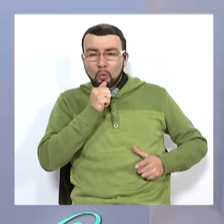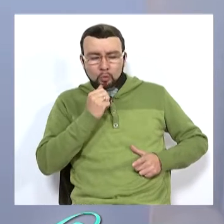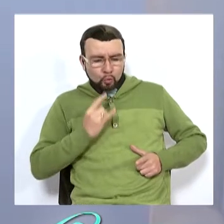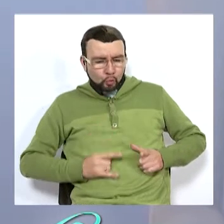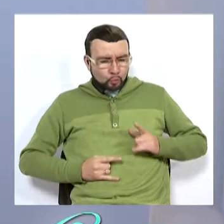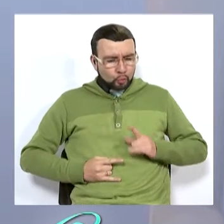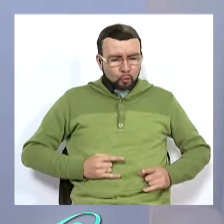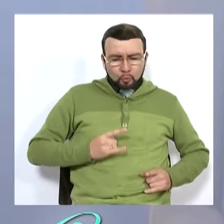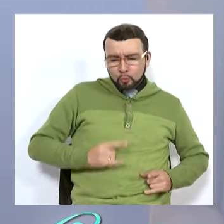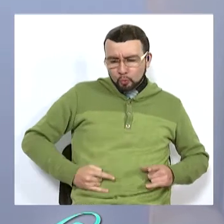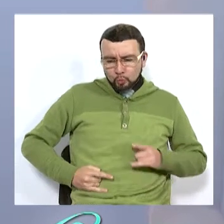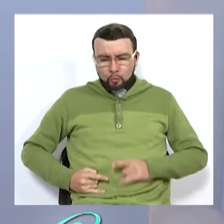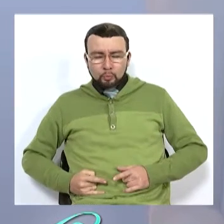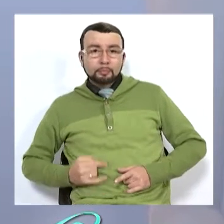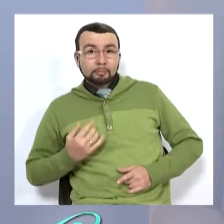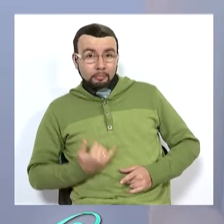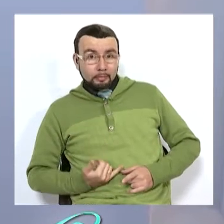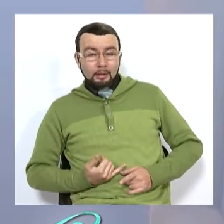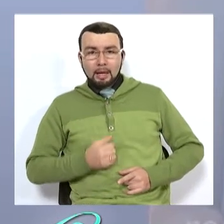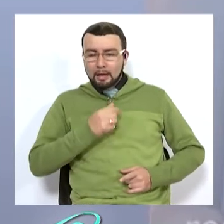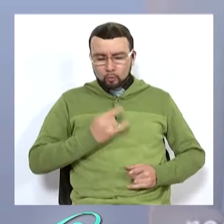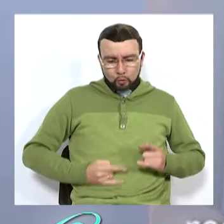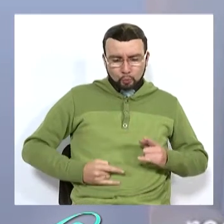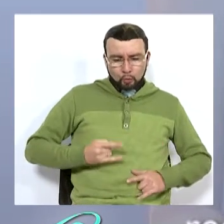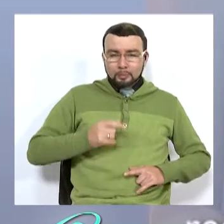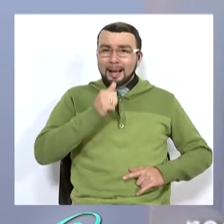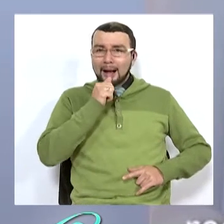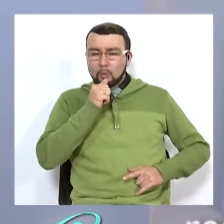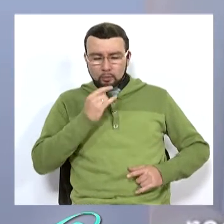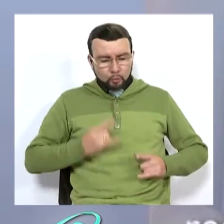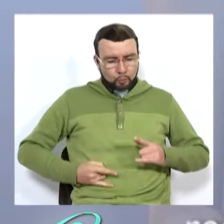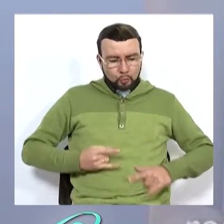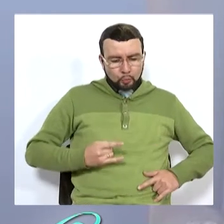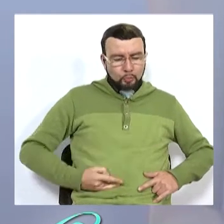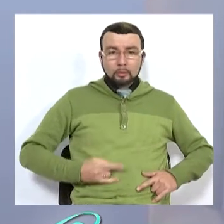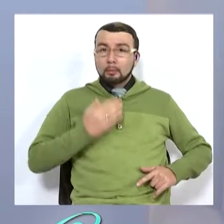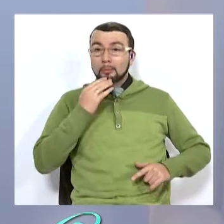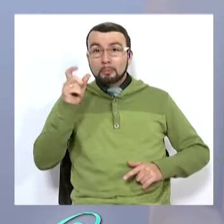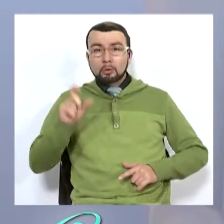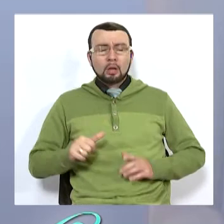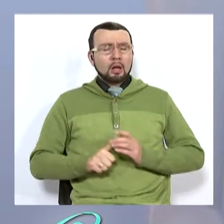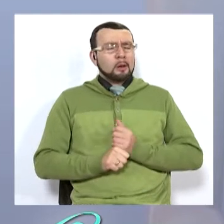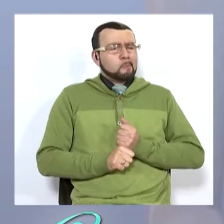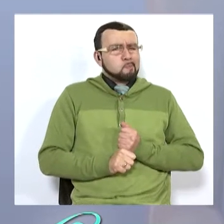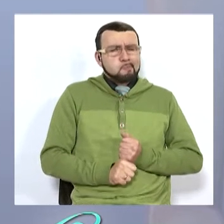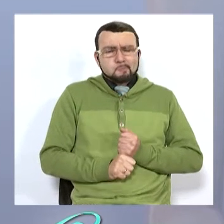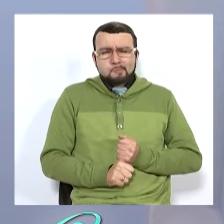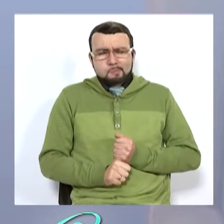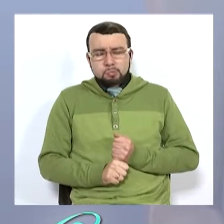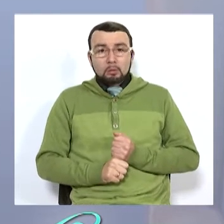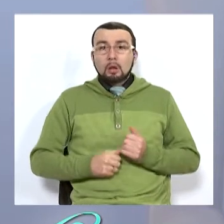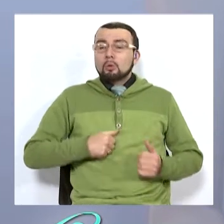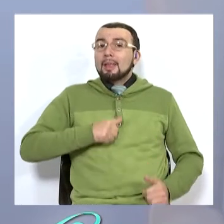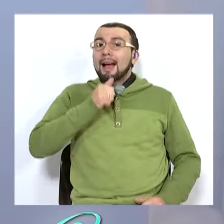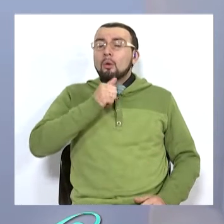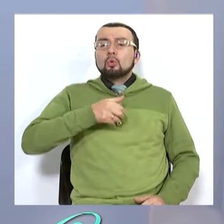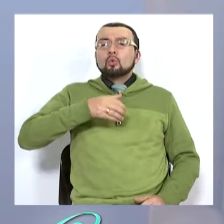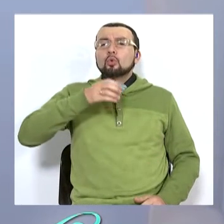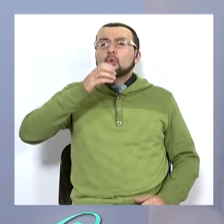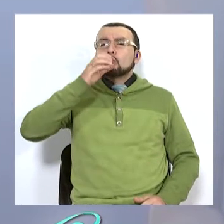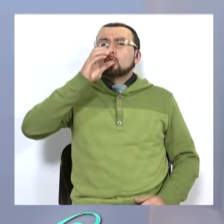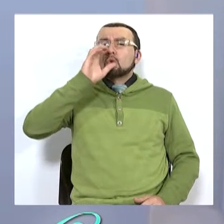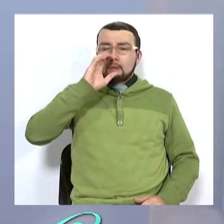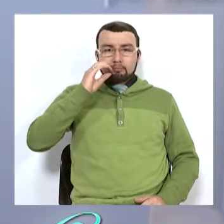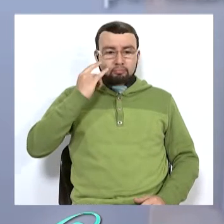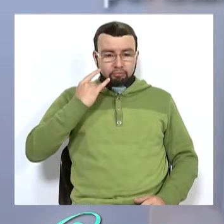como tal llega líquida allí y se absorbe el agua. Si una persona está estreñida, el agua que tomamos va a pasar a